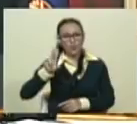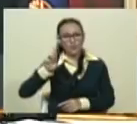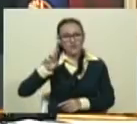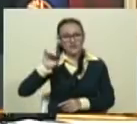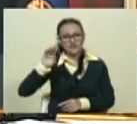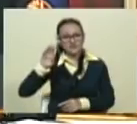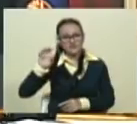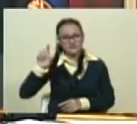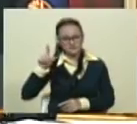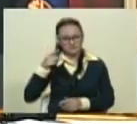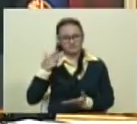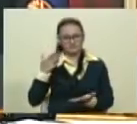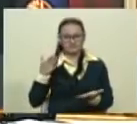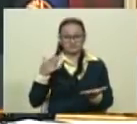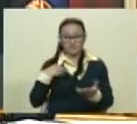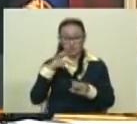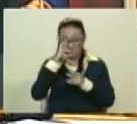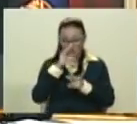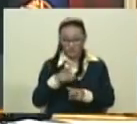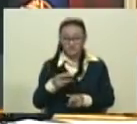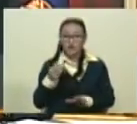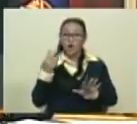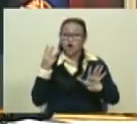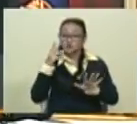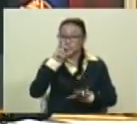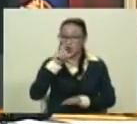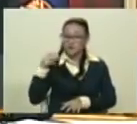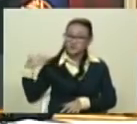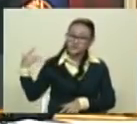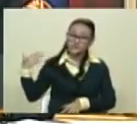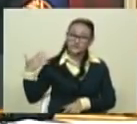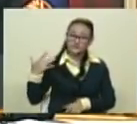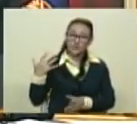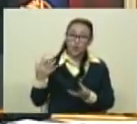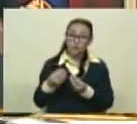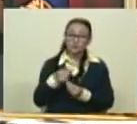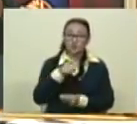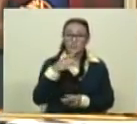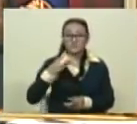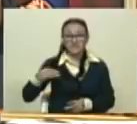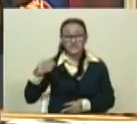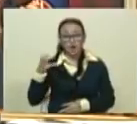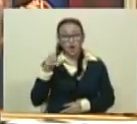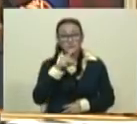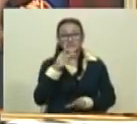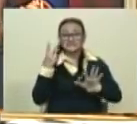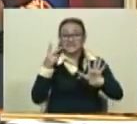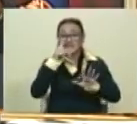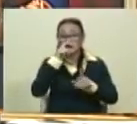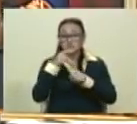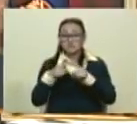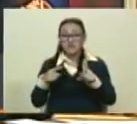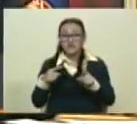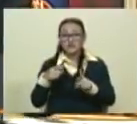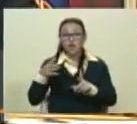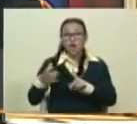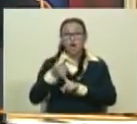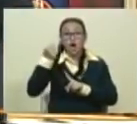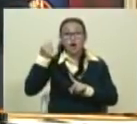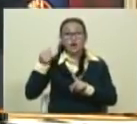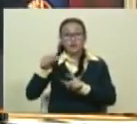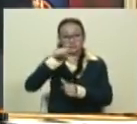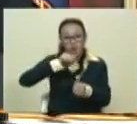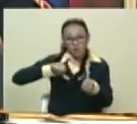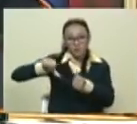Pero tengo que reconocer que de los 8 años con Álvaro Uribe Vélez, 7 años y medio fueron de logros, de